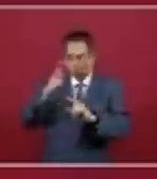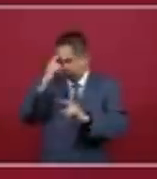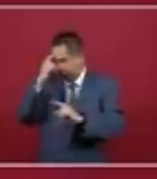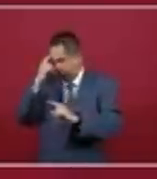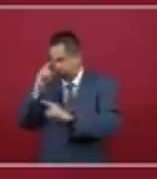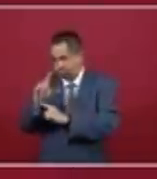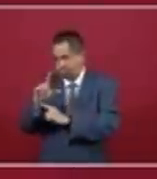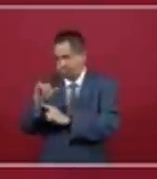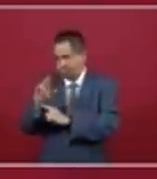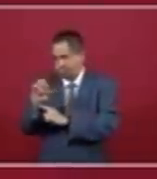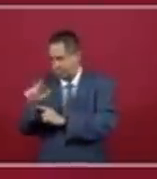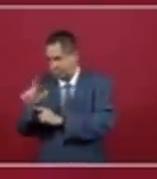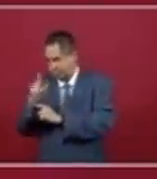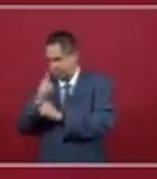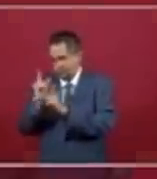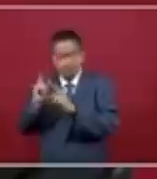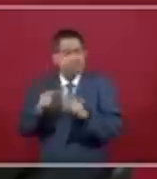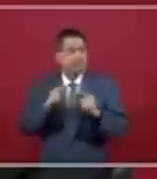pero no confrontarnos.